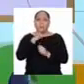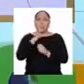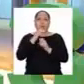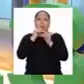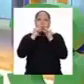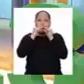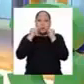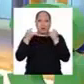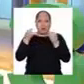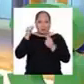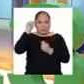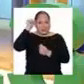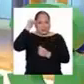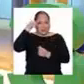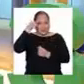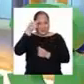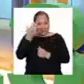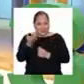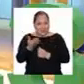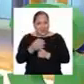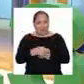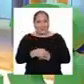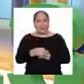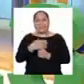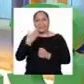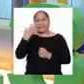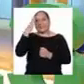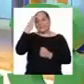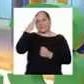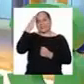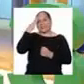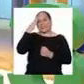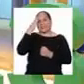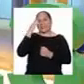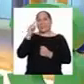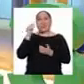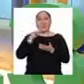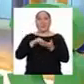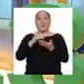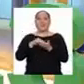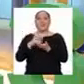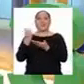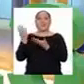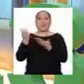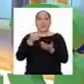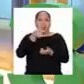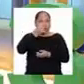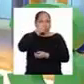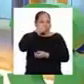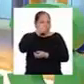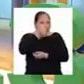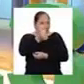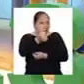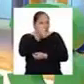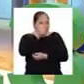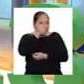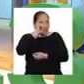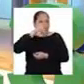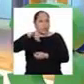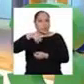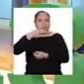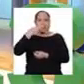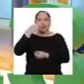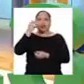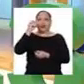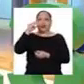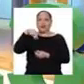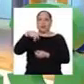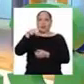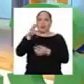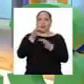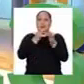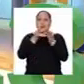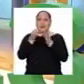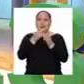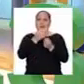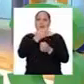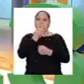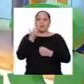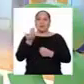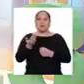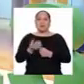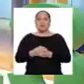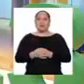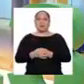recordaron? Ya sé, mejor traigo de nuevo al detective John para que explique mejor.